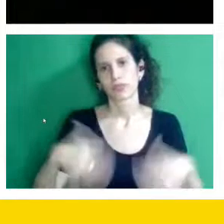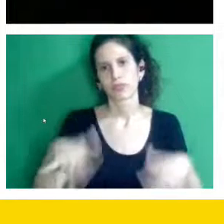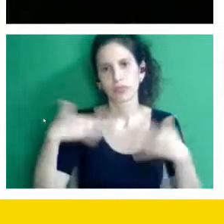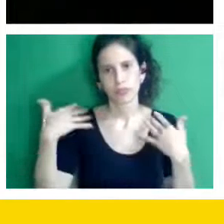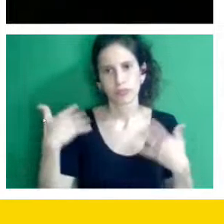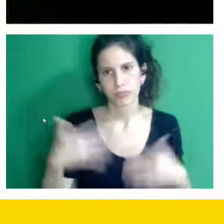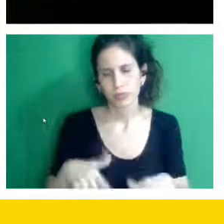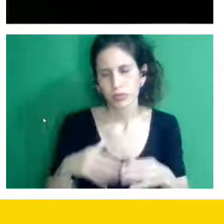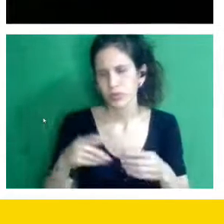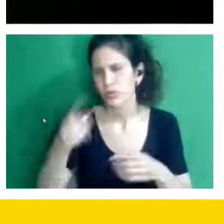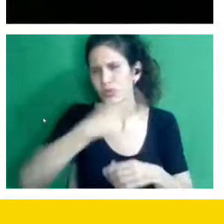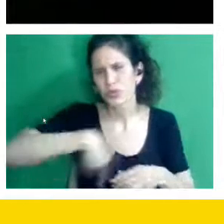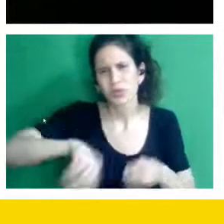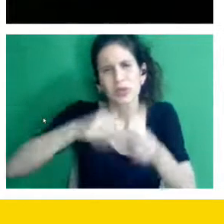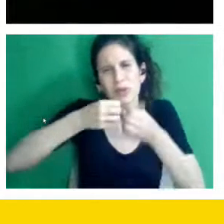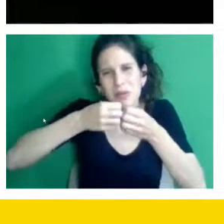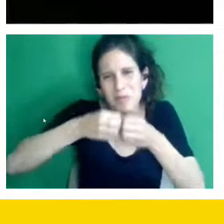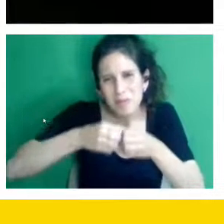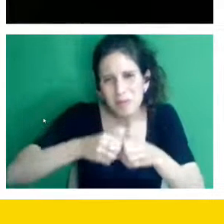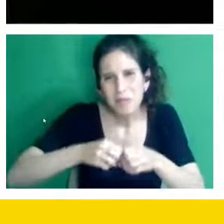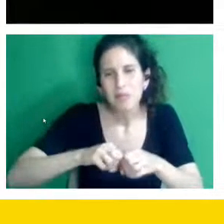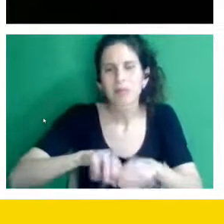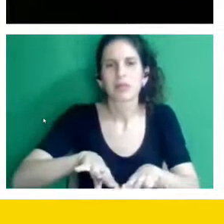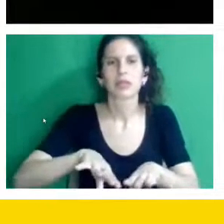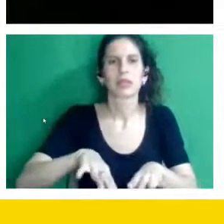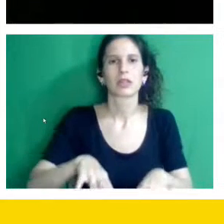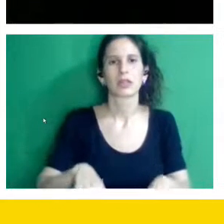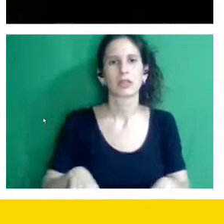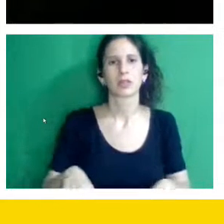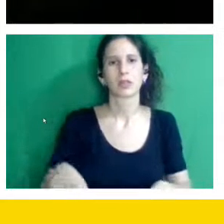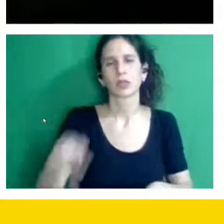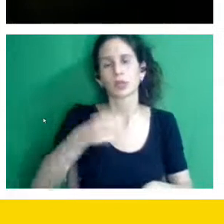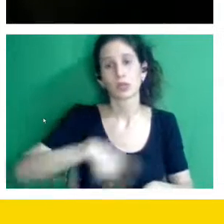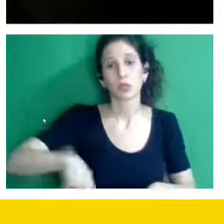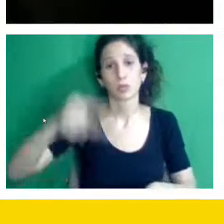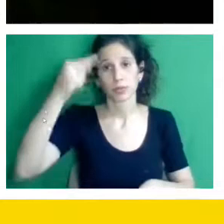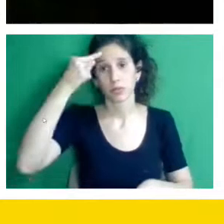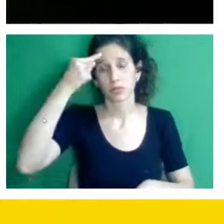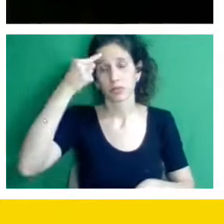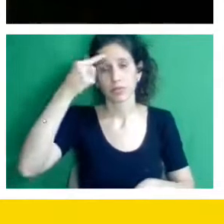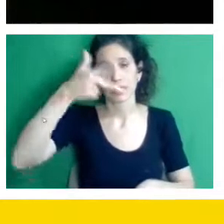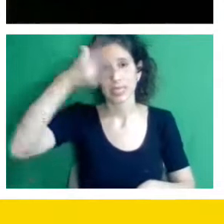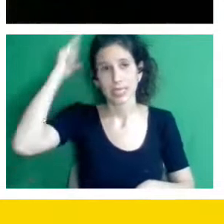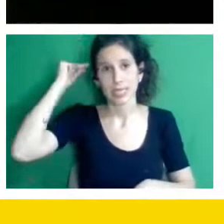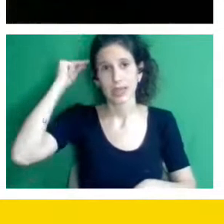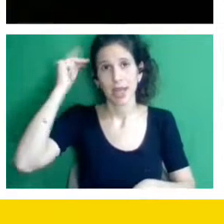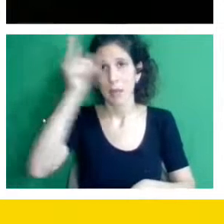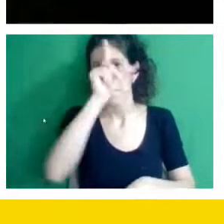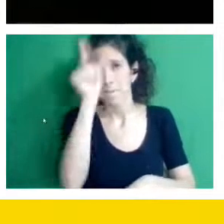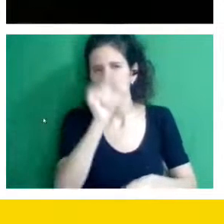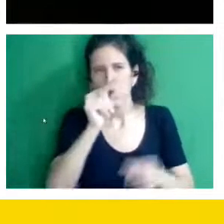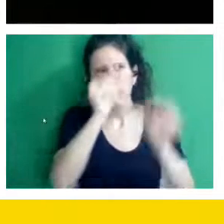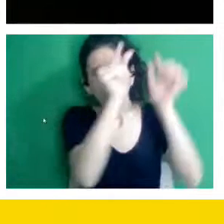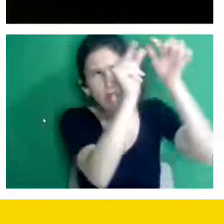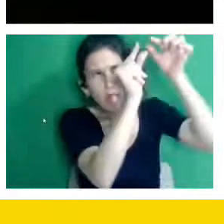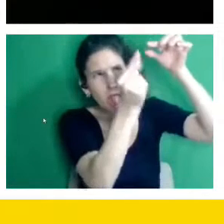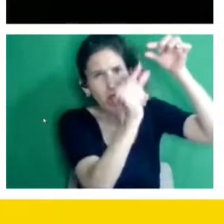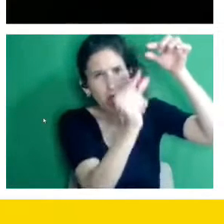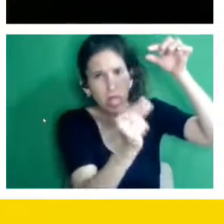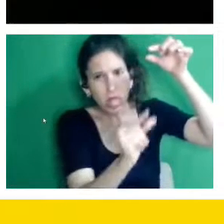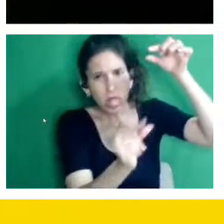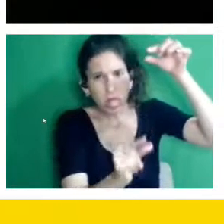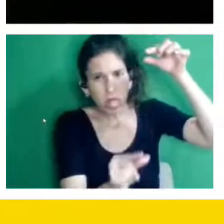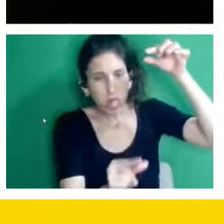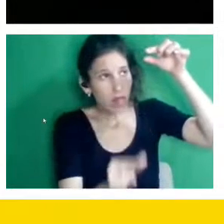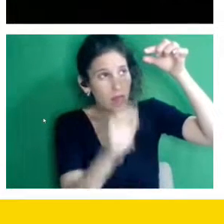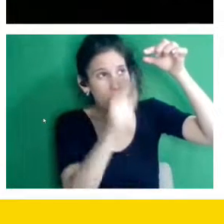Y en la medida en que, como somos un país tan largo, tan expuesto a casi 3.800 kilómetros de